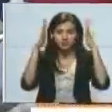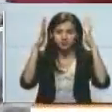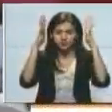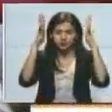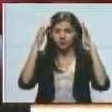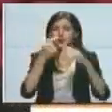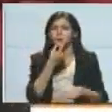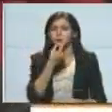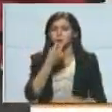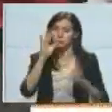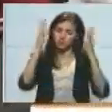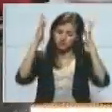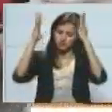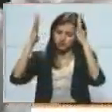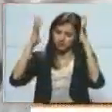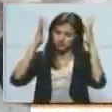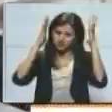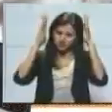Dentro